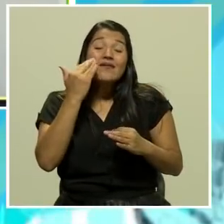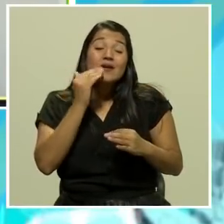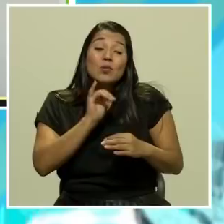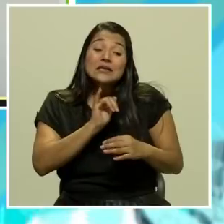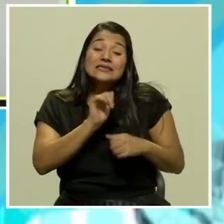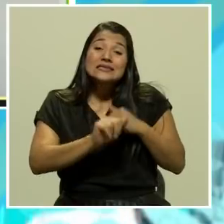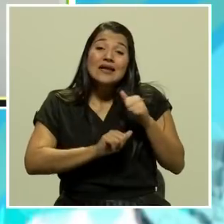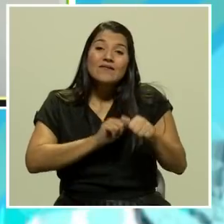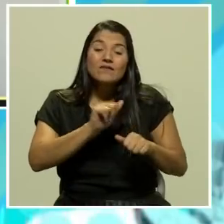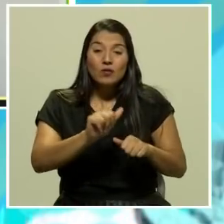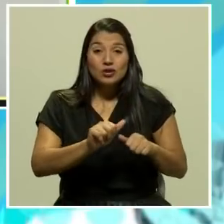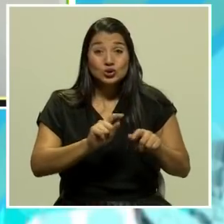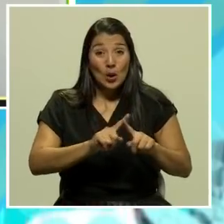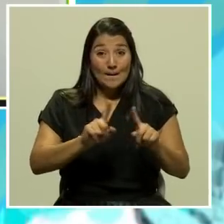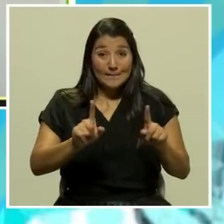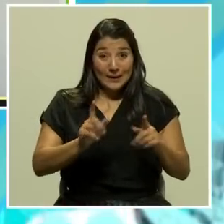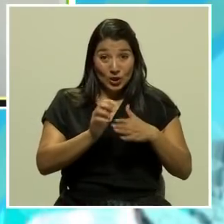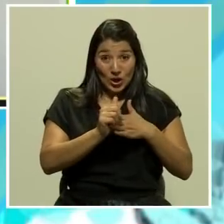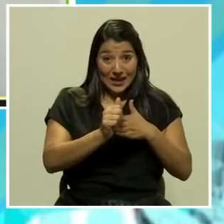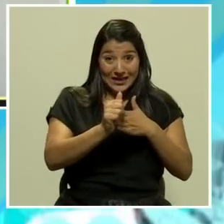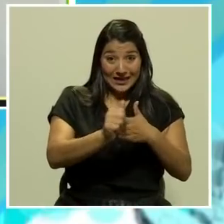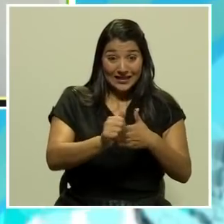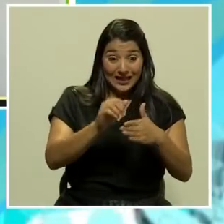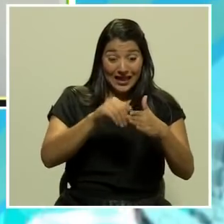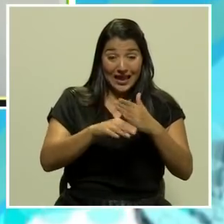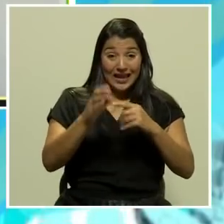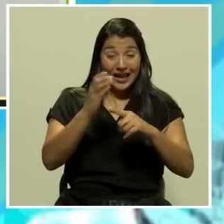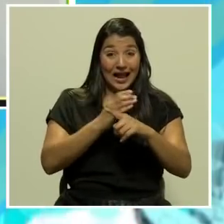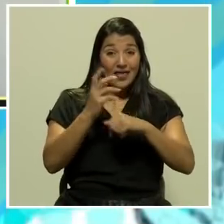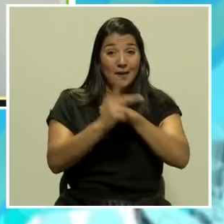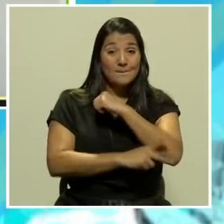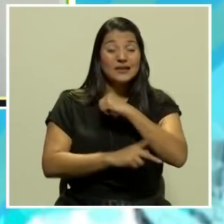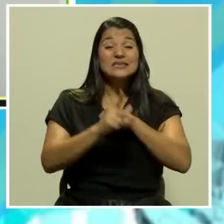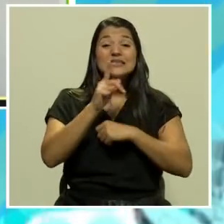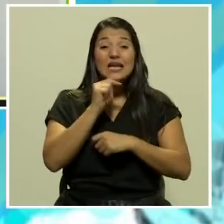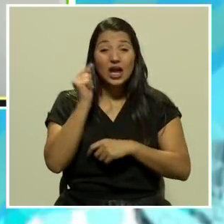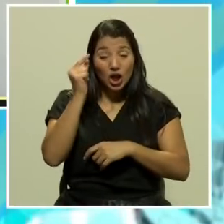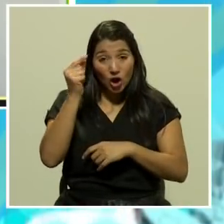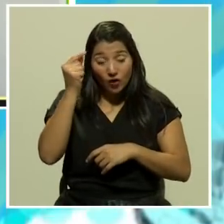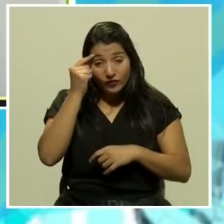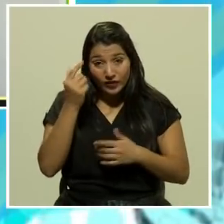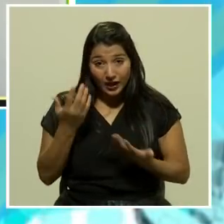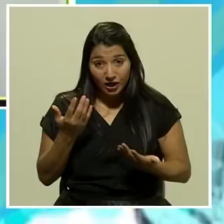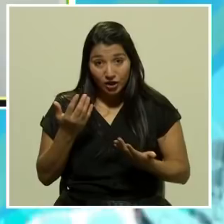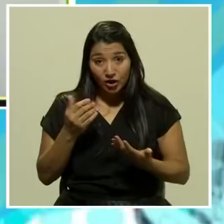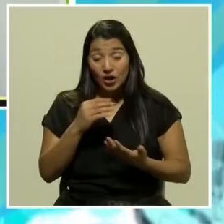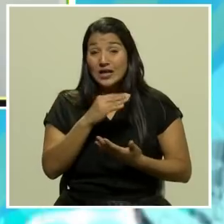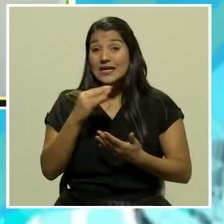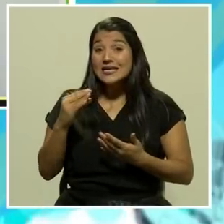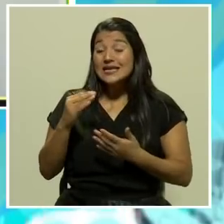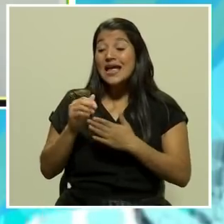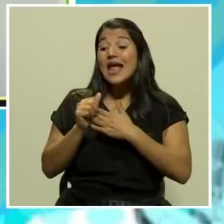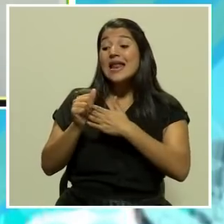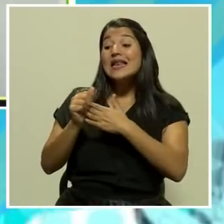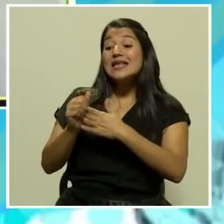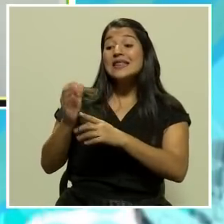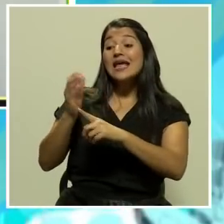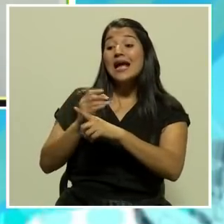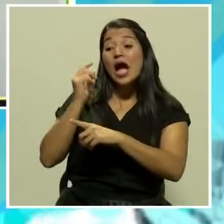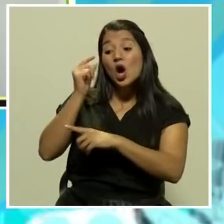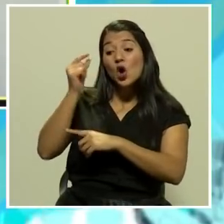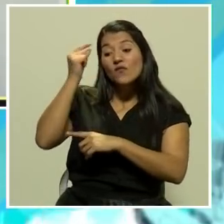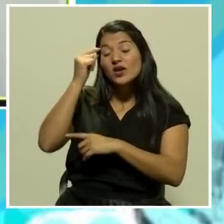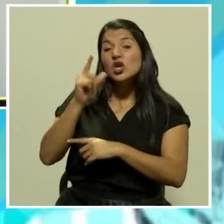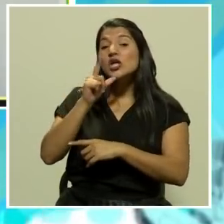hacemos, pero que el líder de cada país es el gobierno y el líder de cada gobierno es el Ministerio de